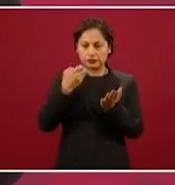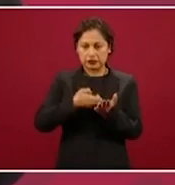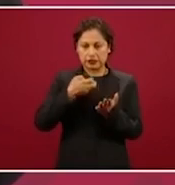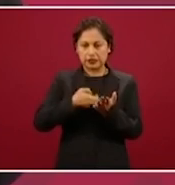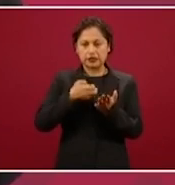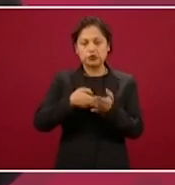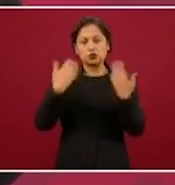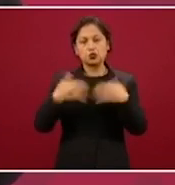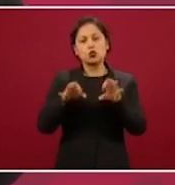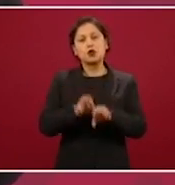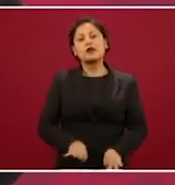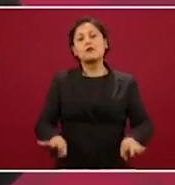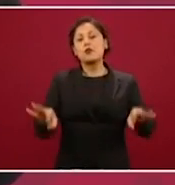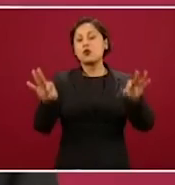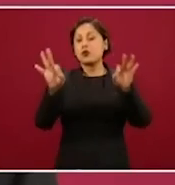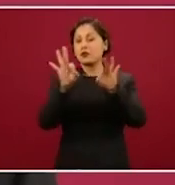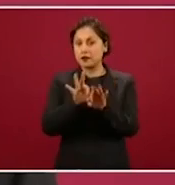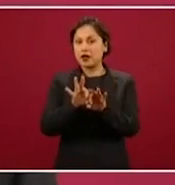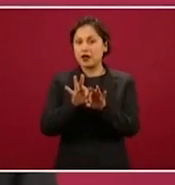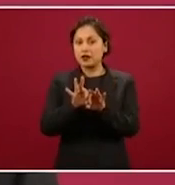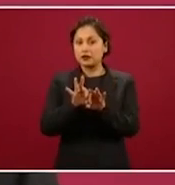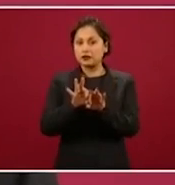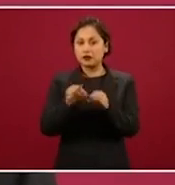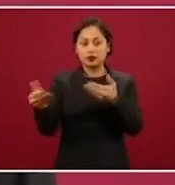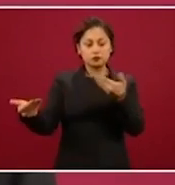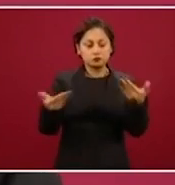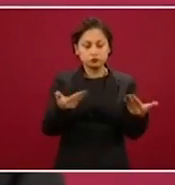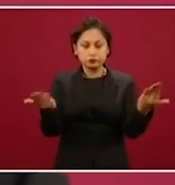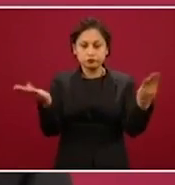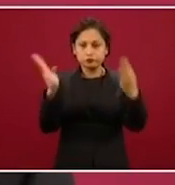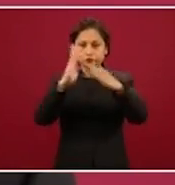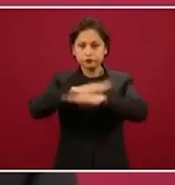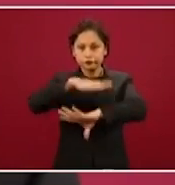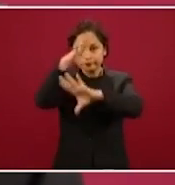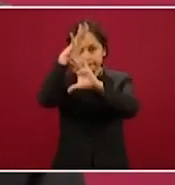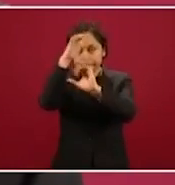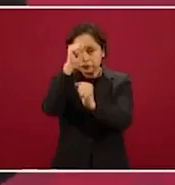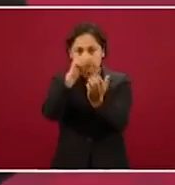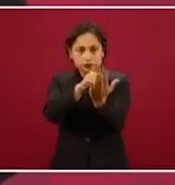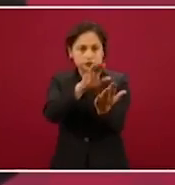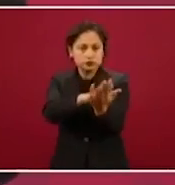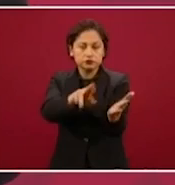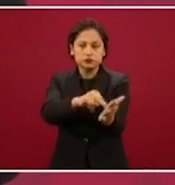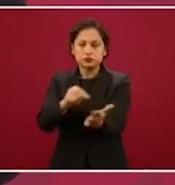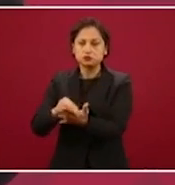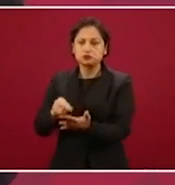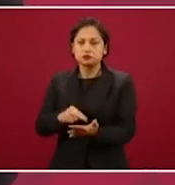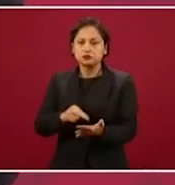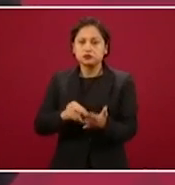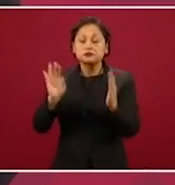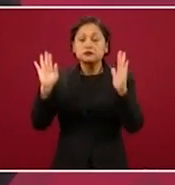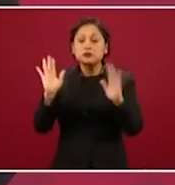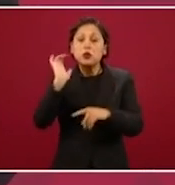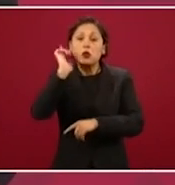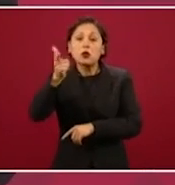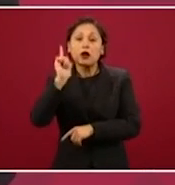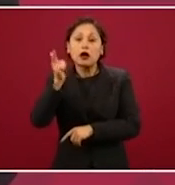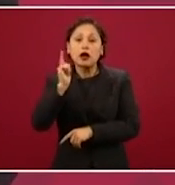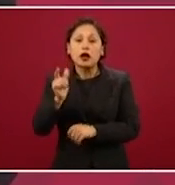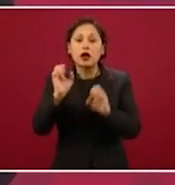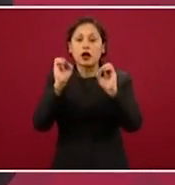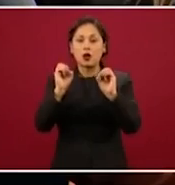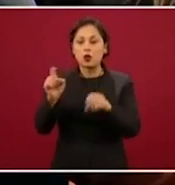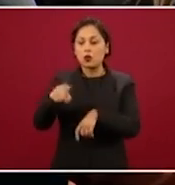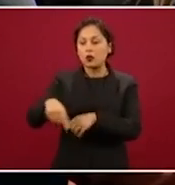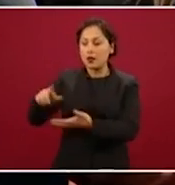importantísimo el que se logre un consenso, o cuando menos, si no hay consenso, algo mayoritario,